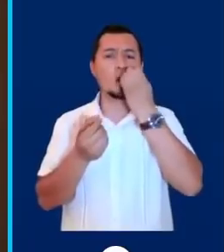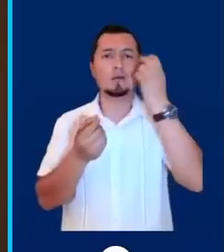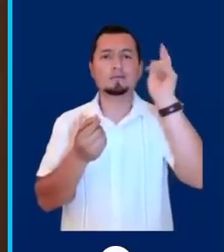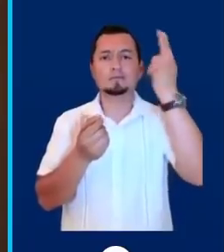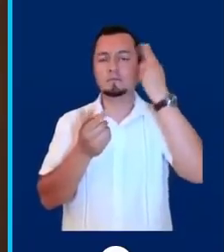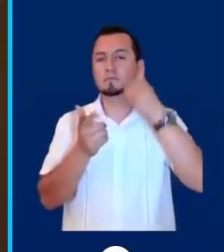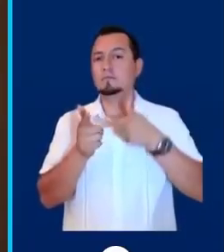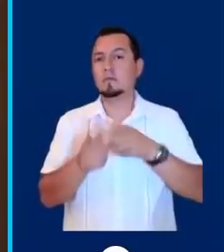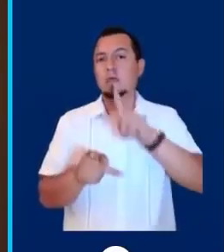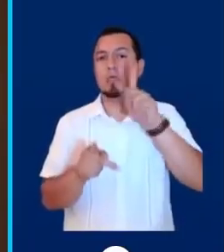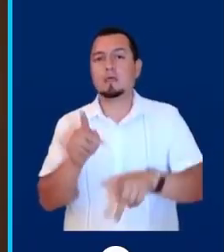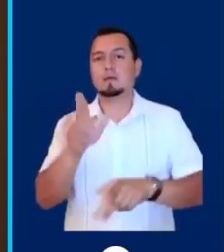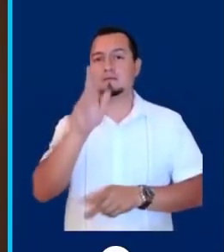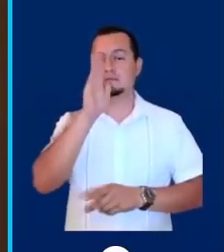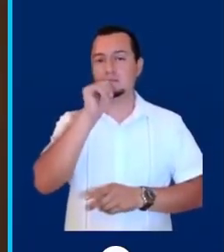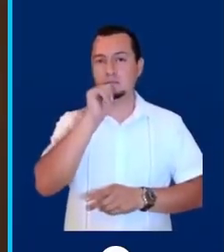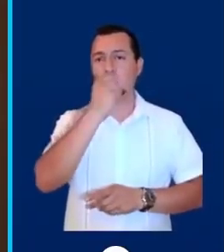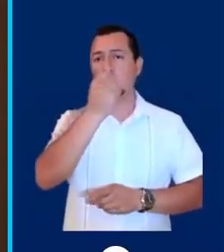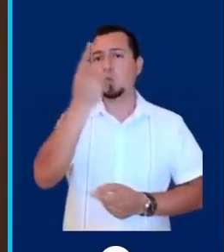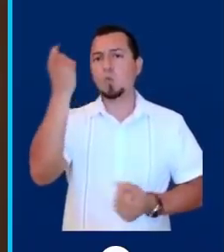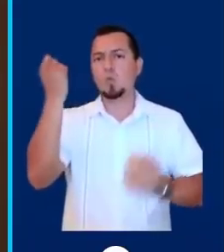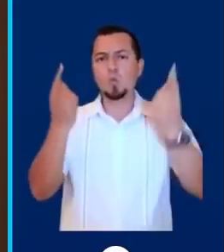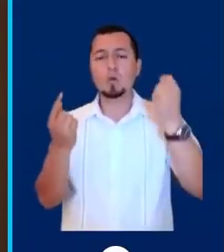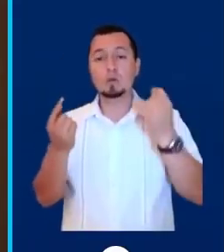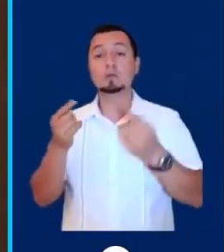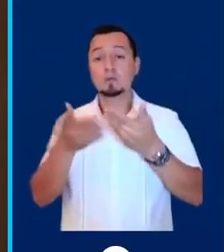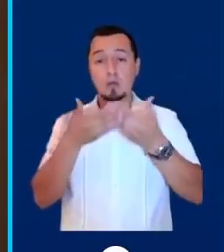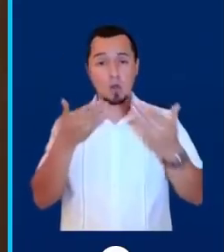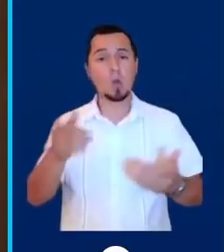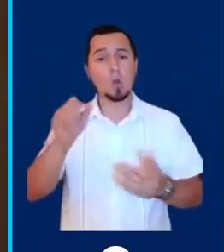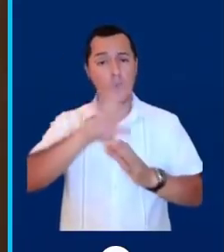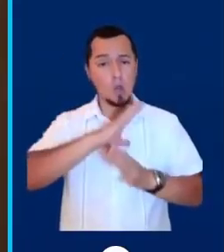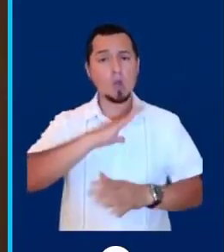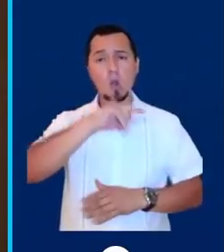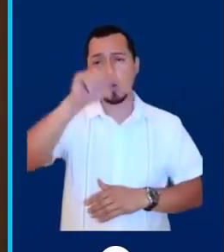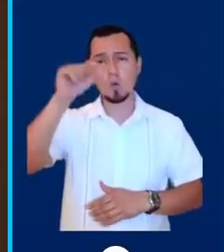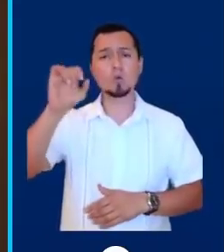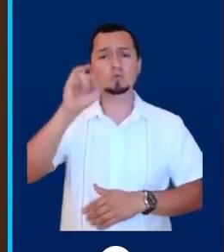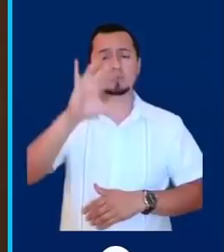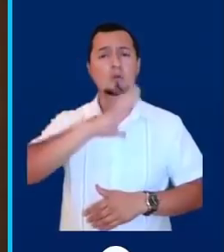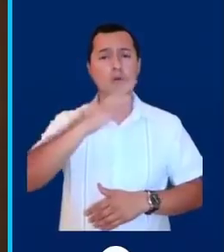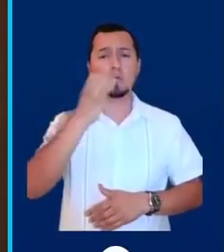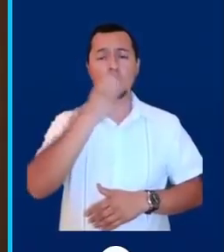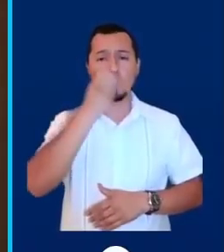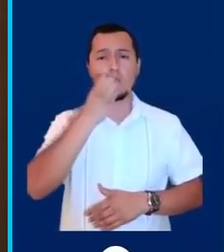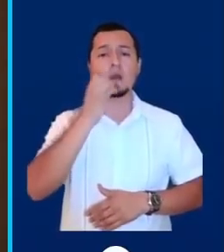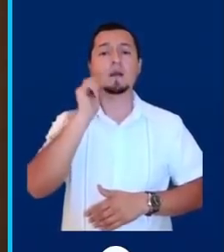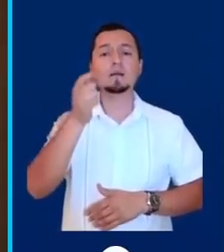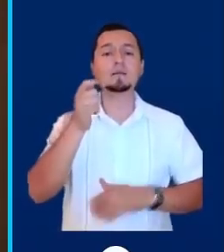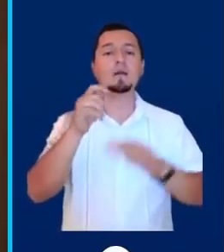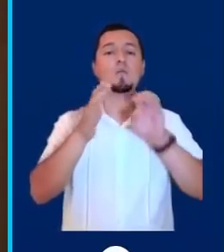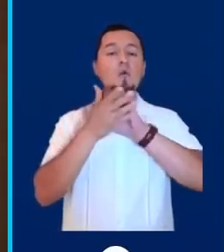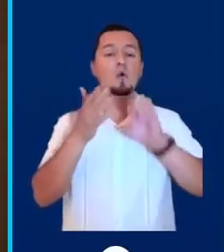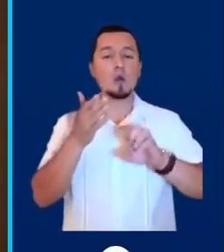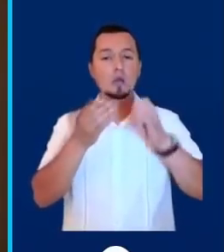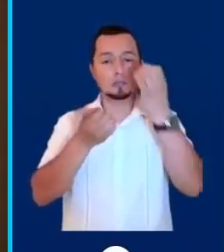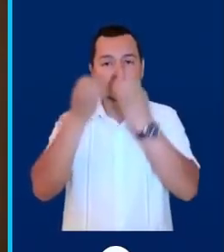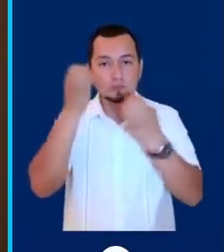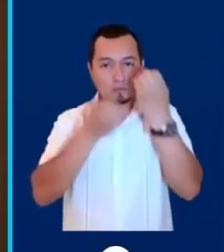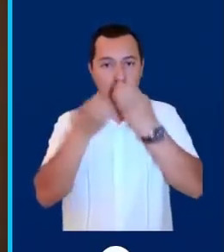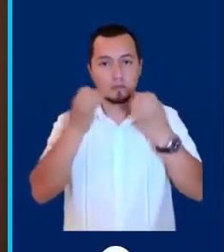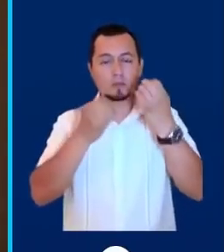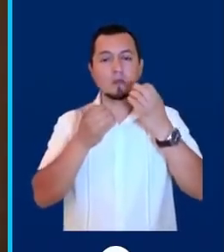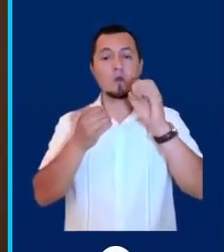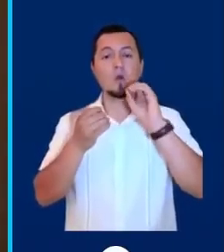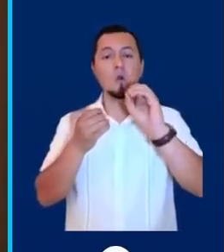profesional de los alumnos. Actualmente están permitidas ciertas actividades presenciales, como son clases tipo laboratorio,